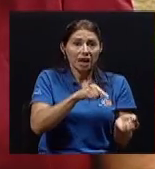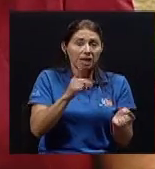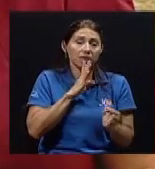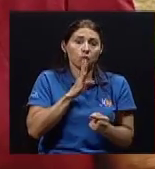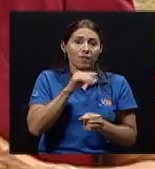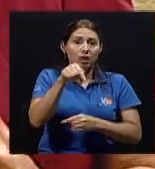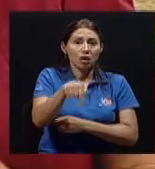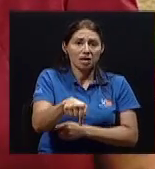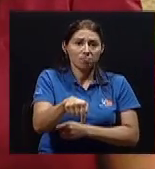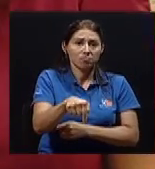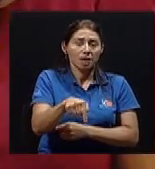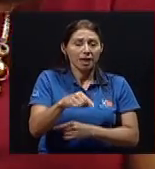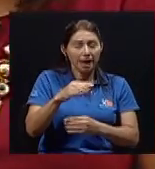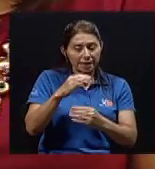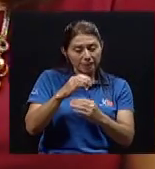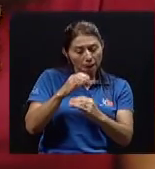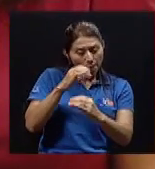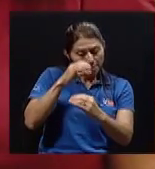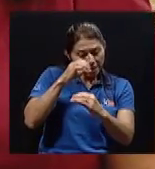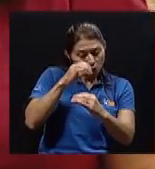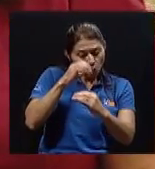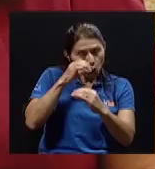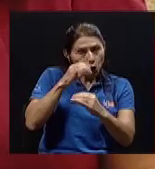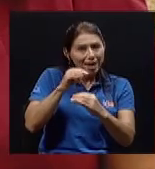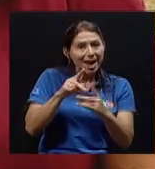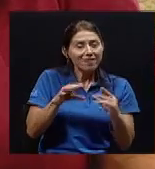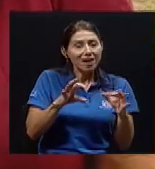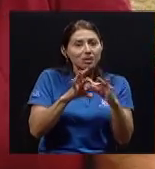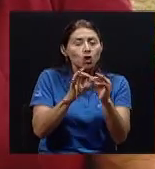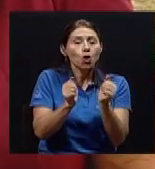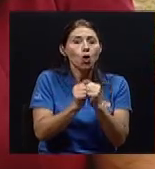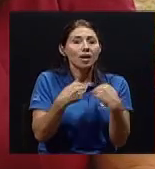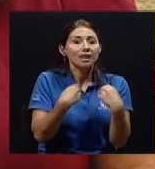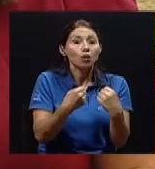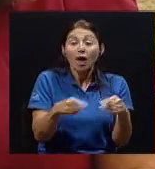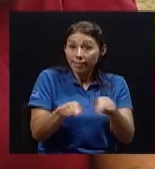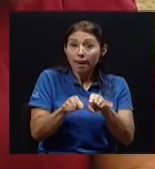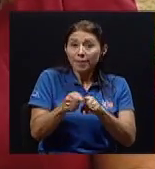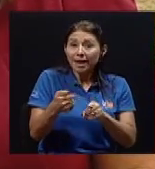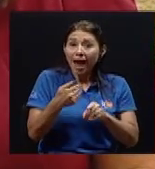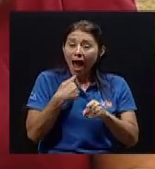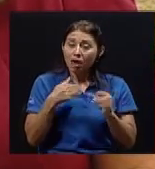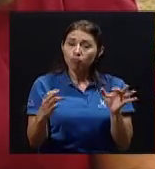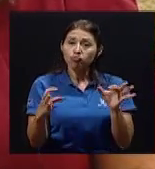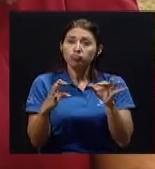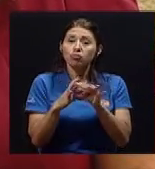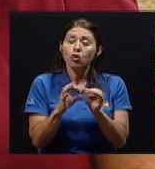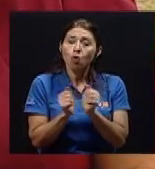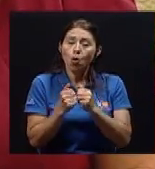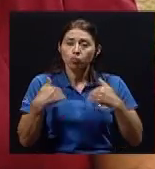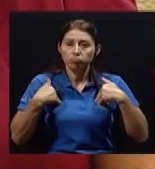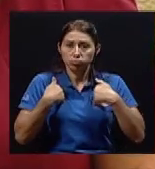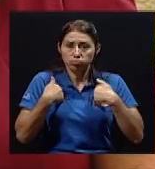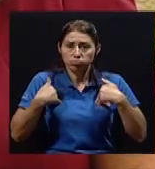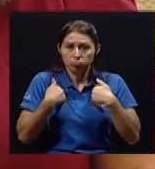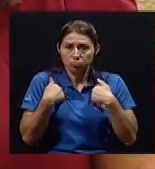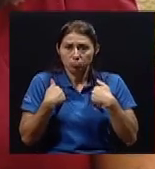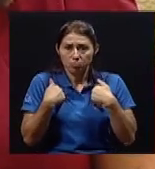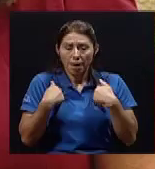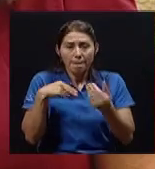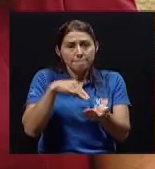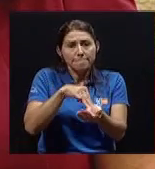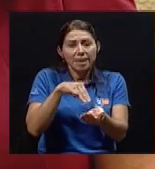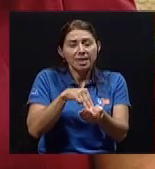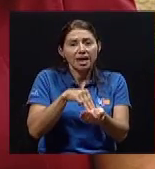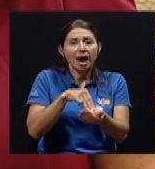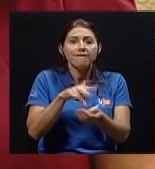la microbiología en relación con la salud. Tenemos también la microbiología médica veterinaria, por ejemplo, ¿verdad? Sí. Que es todo lo que tiene que ver